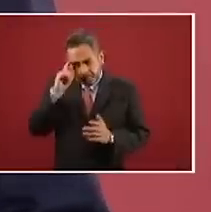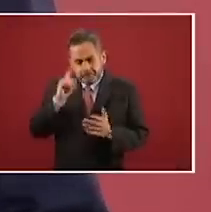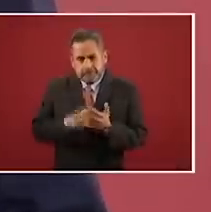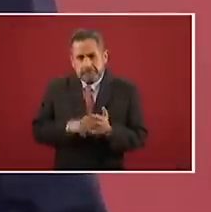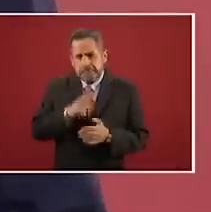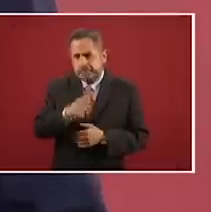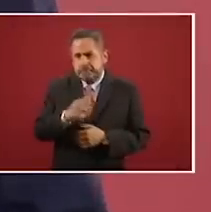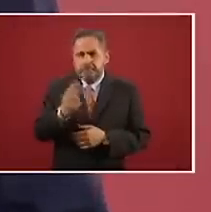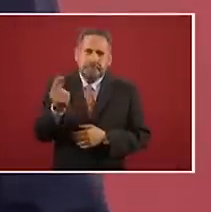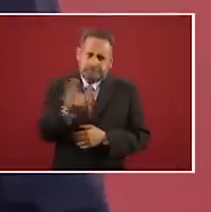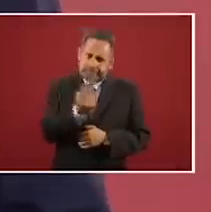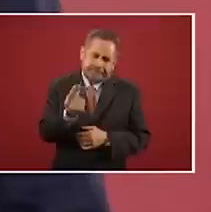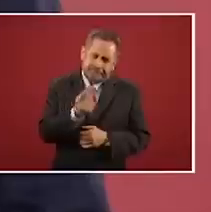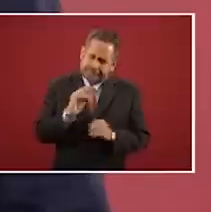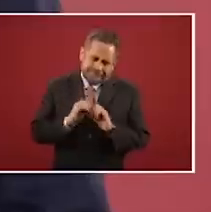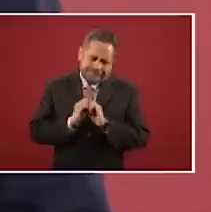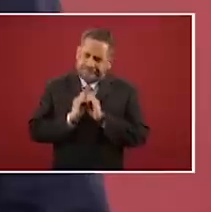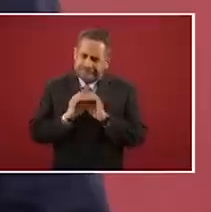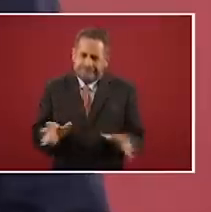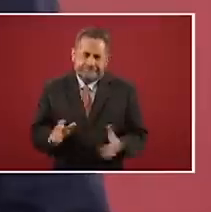es indispensable.